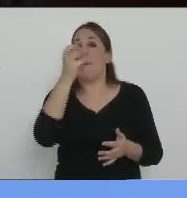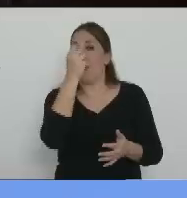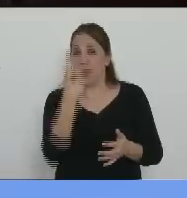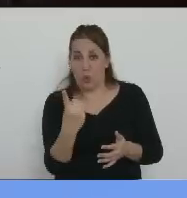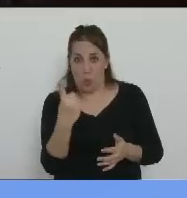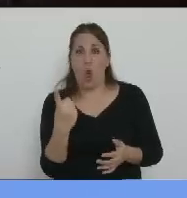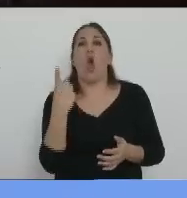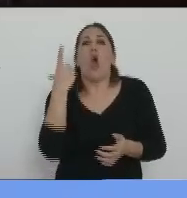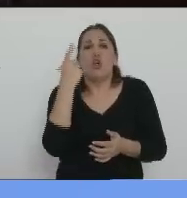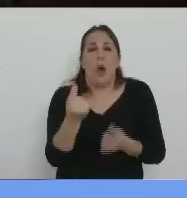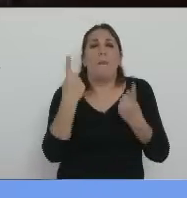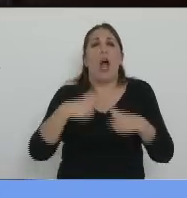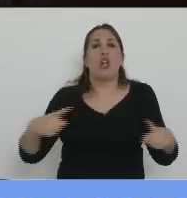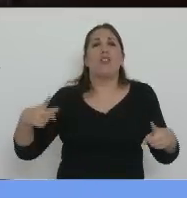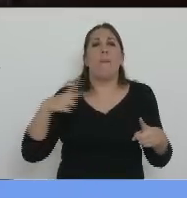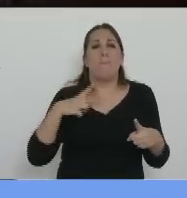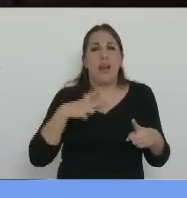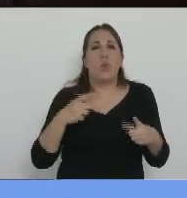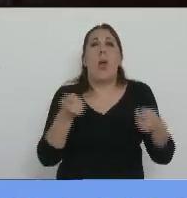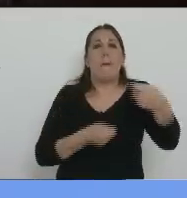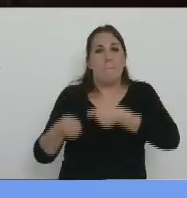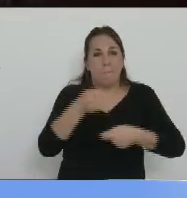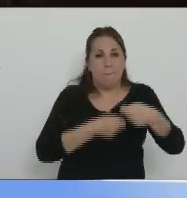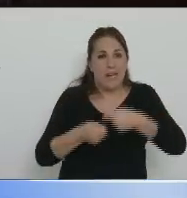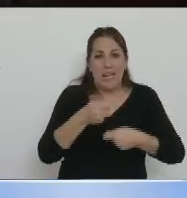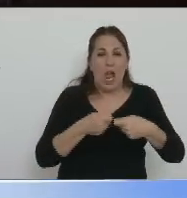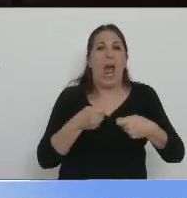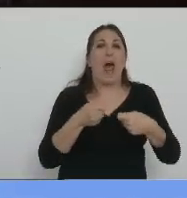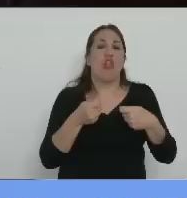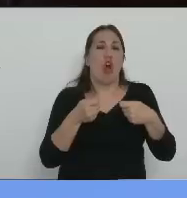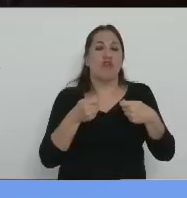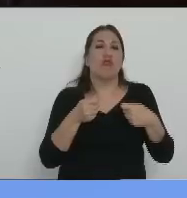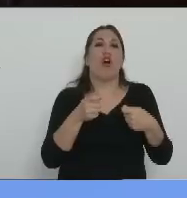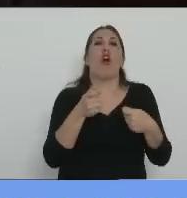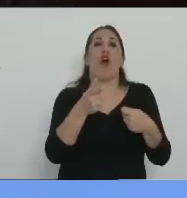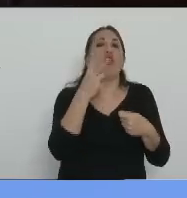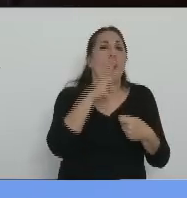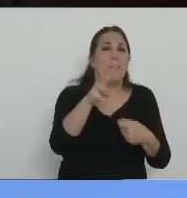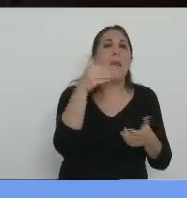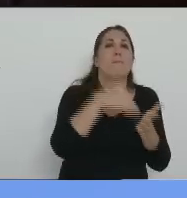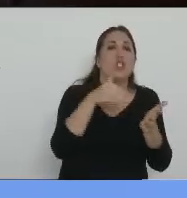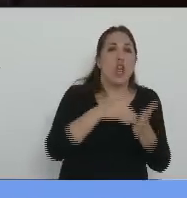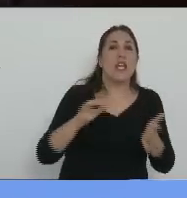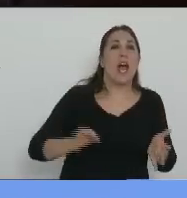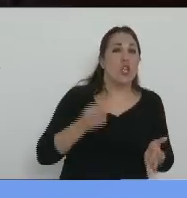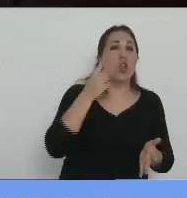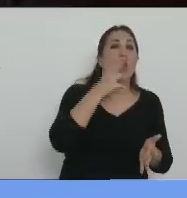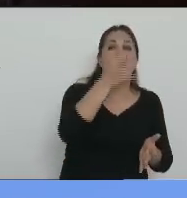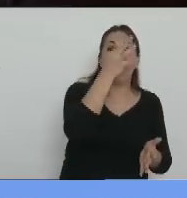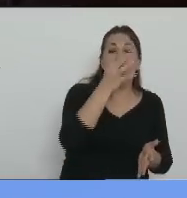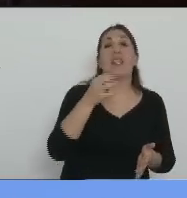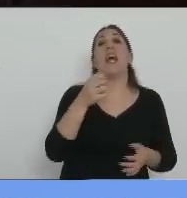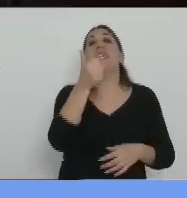en el mercado minorista estos son los compras los 200 dólares 2 mil millones del 2020 y 600